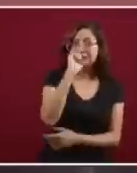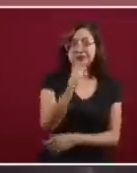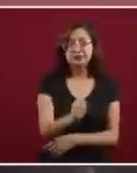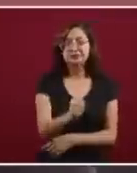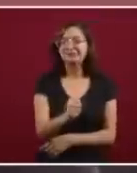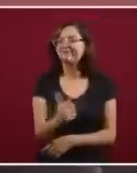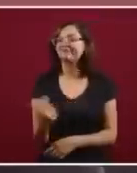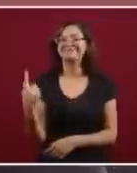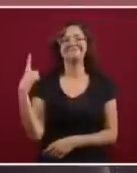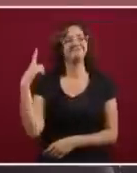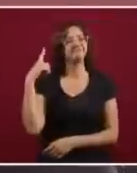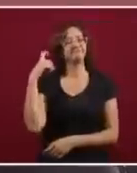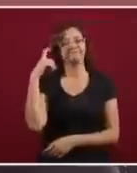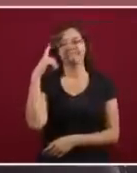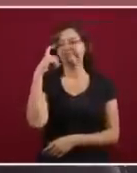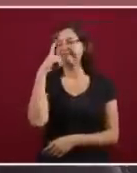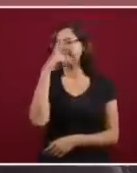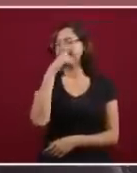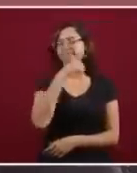es muy difícil